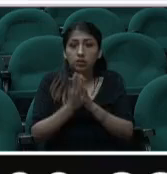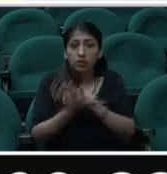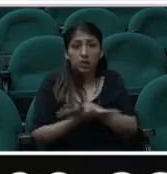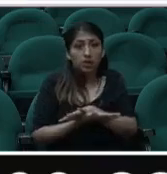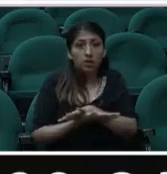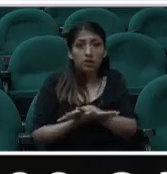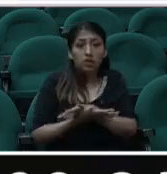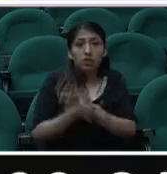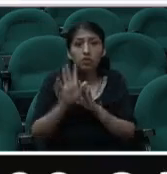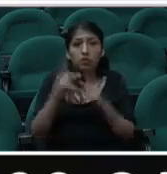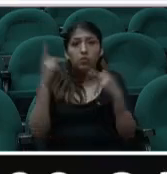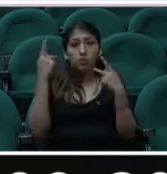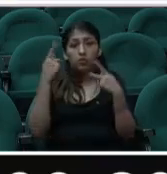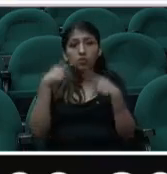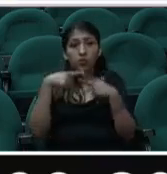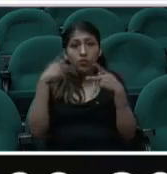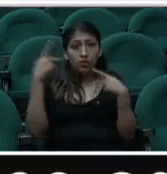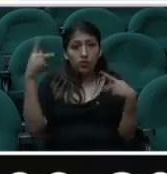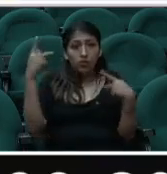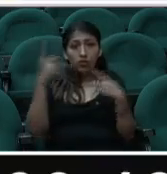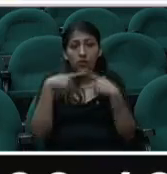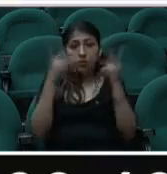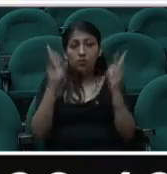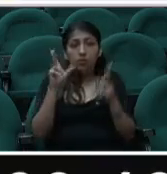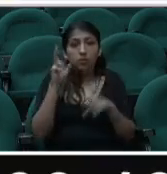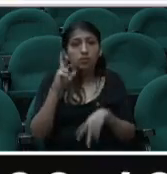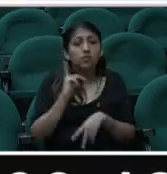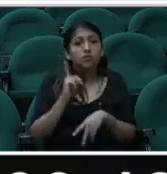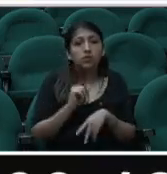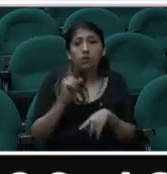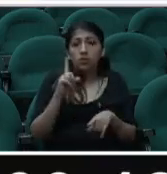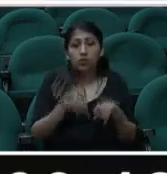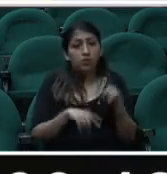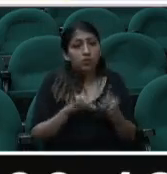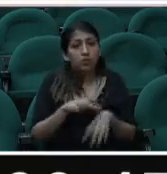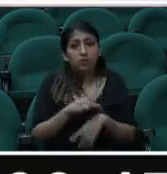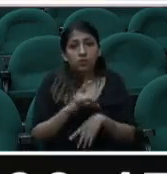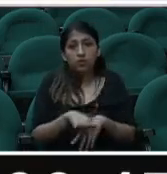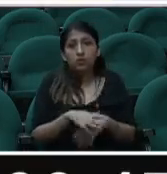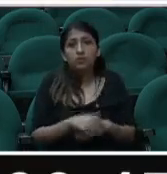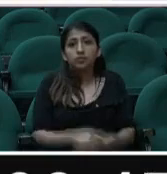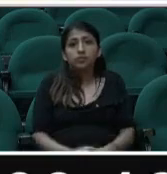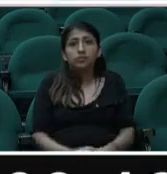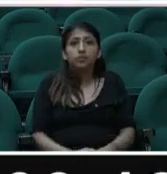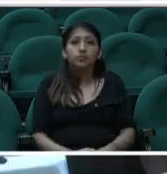manejado a la política pública en el área de salud y que eso ya no podemos permitir